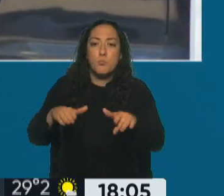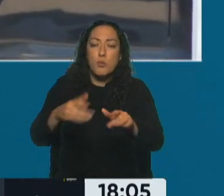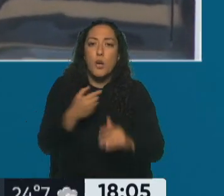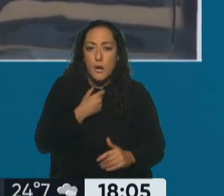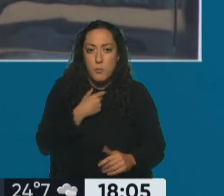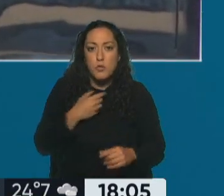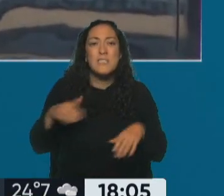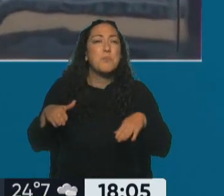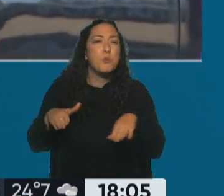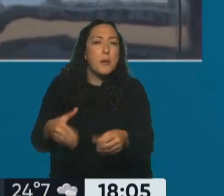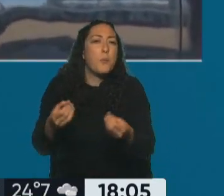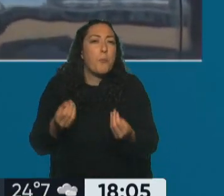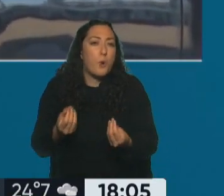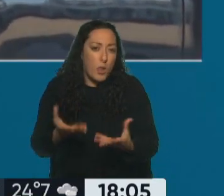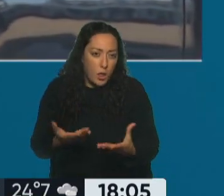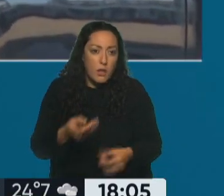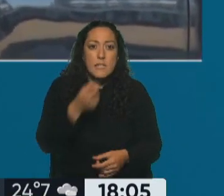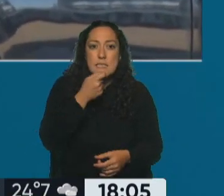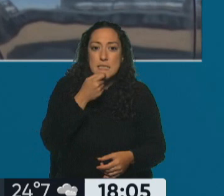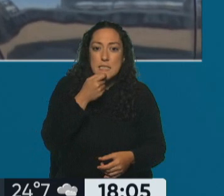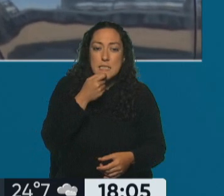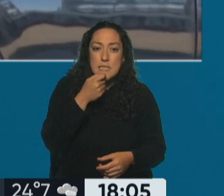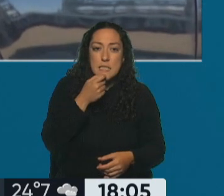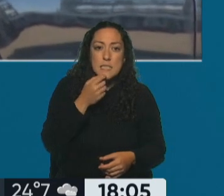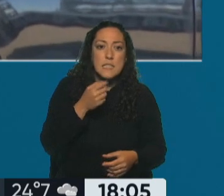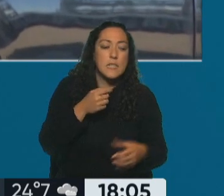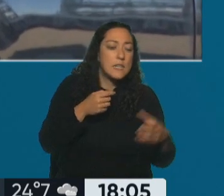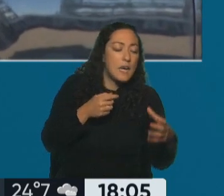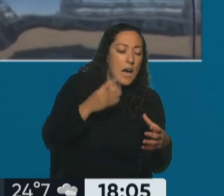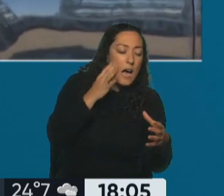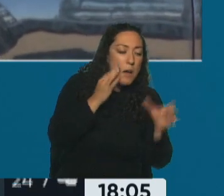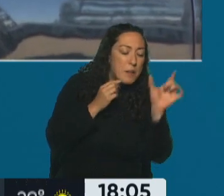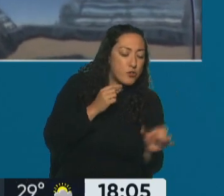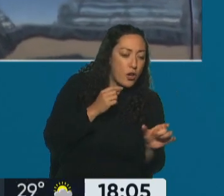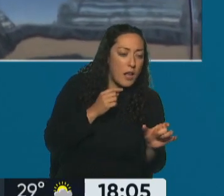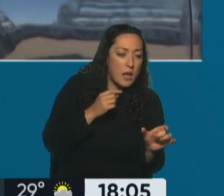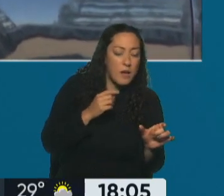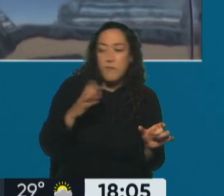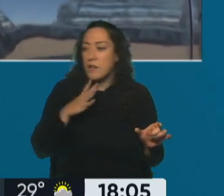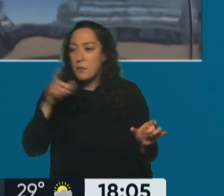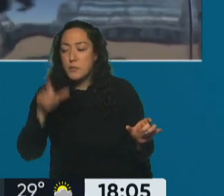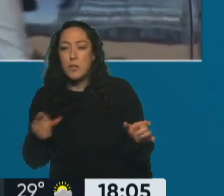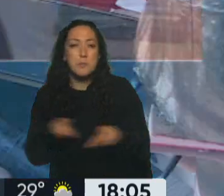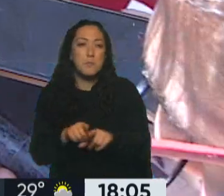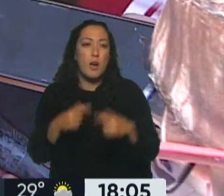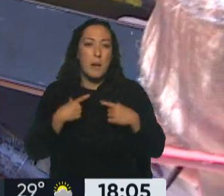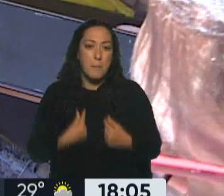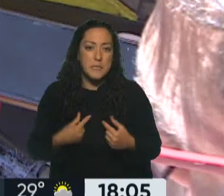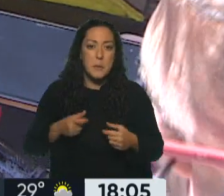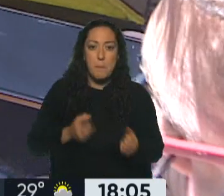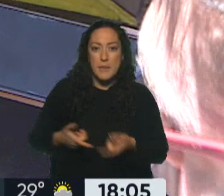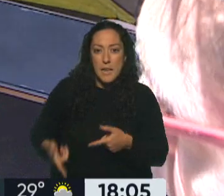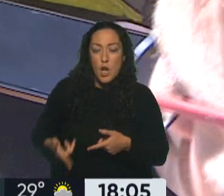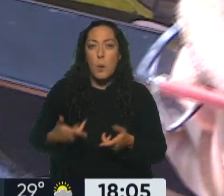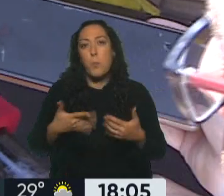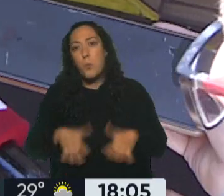por qué simultáneo, porque si vos pones un pedacito y no sabes cuál es el otro, como la camisa y el pantalón, si no te pega, a lo mejor funciona igual,